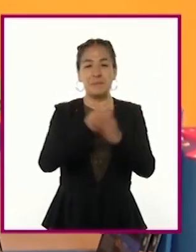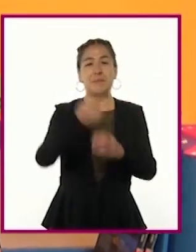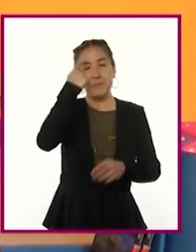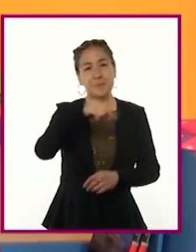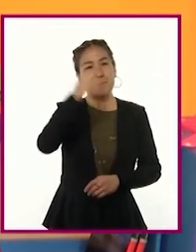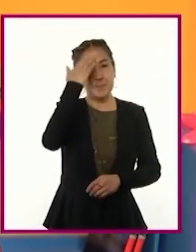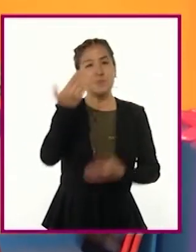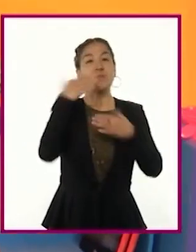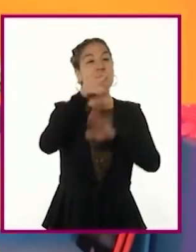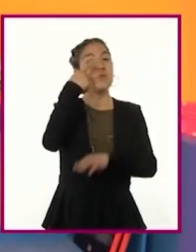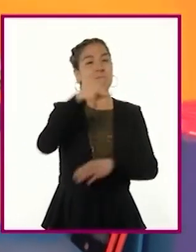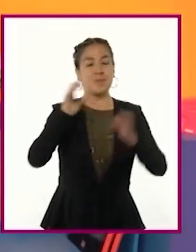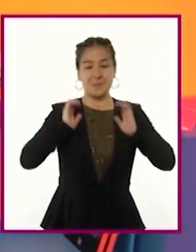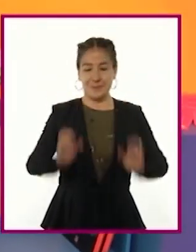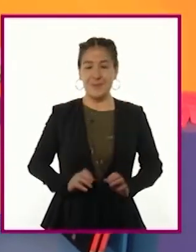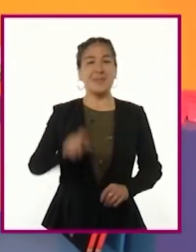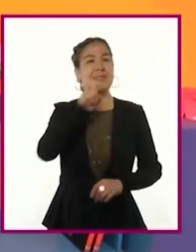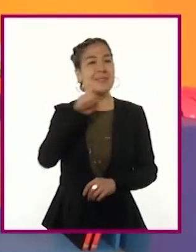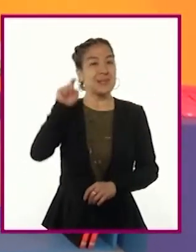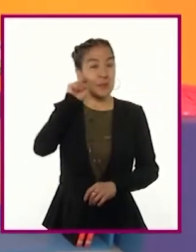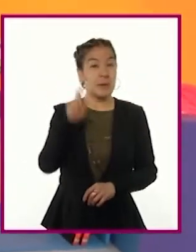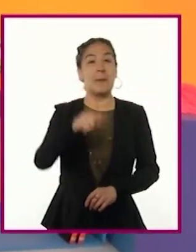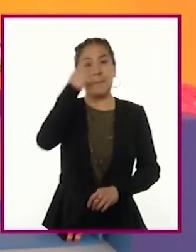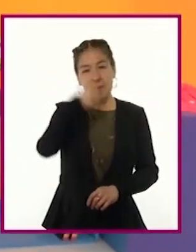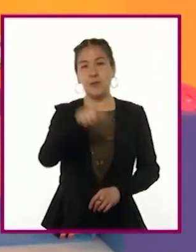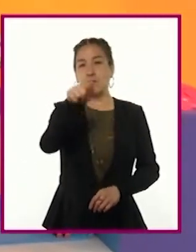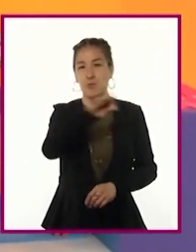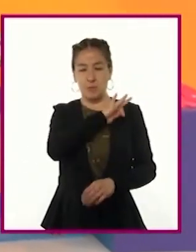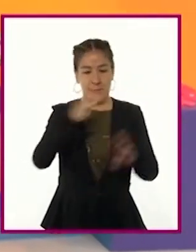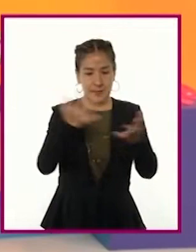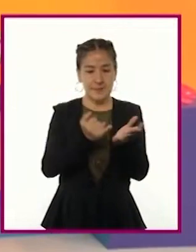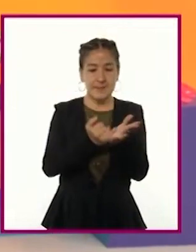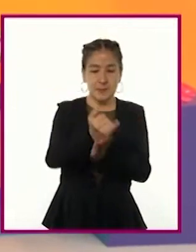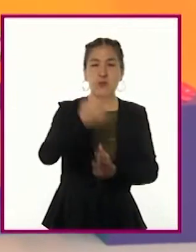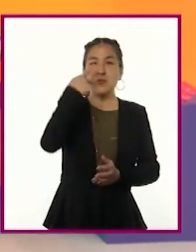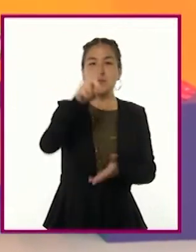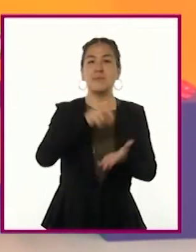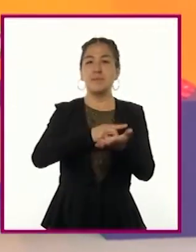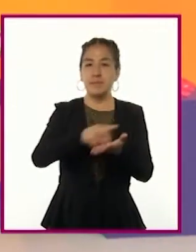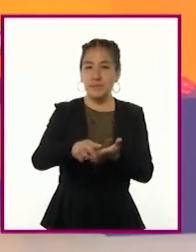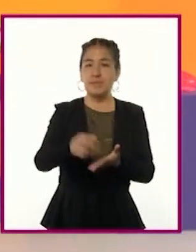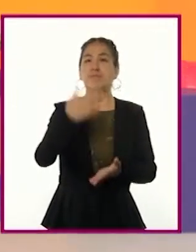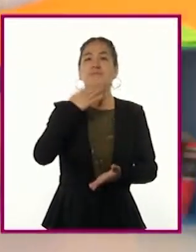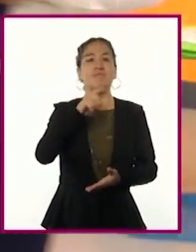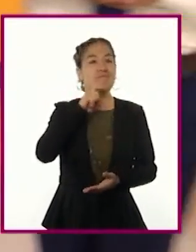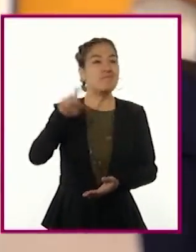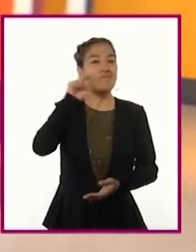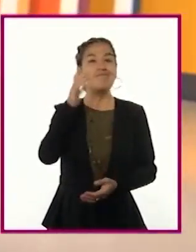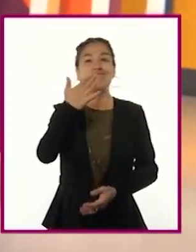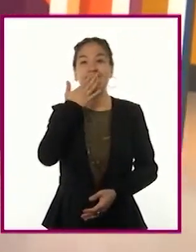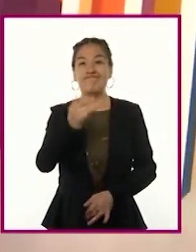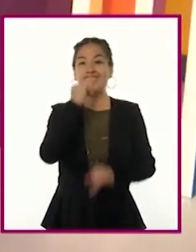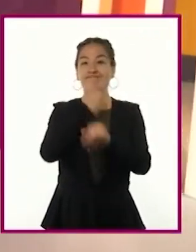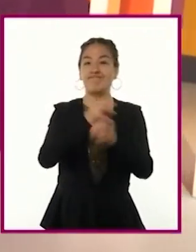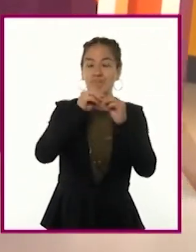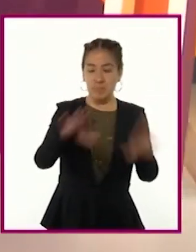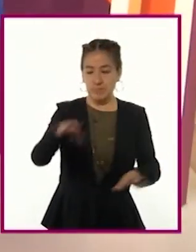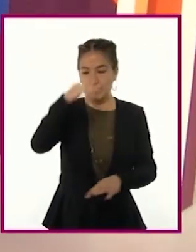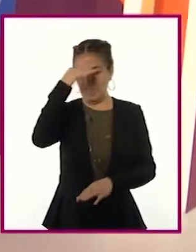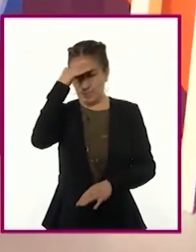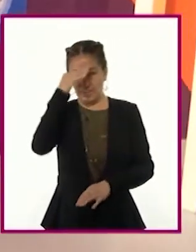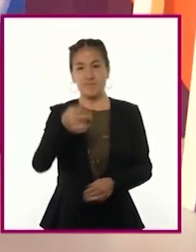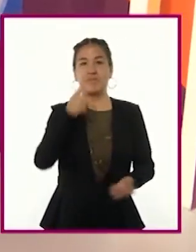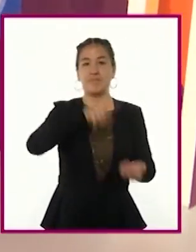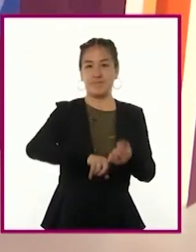conocer sobre su sexualidad, lo que les permitirá ejercer sus derechos sexuales de forma consciente e informada. Exactamente,